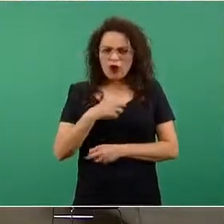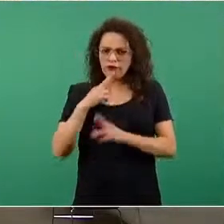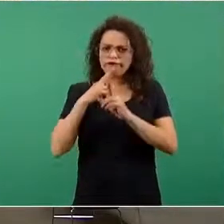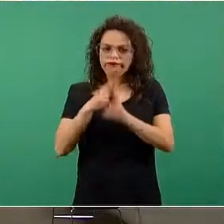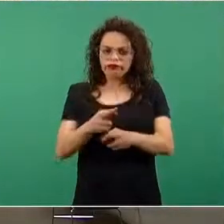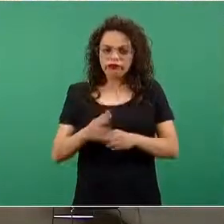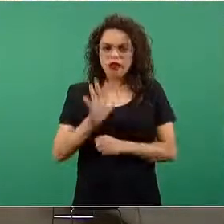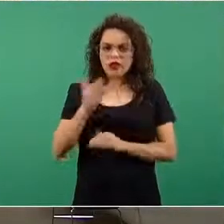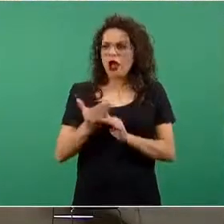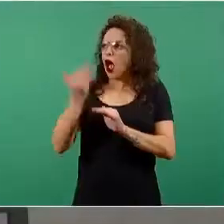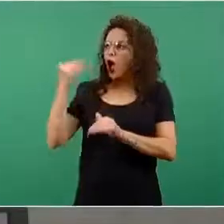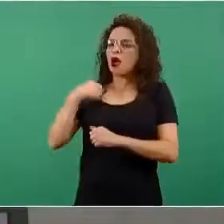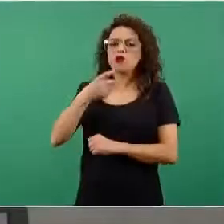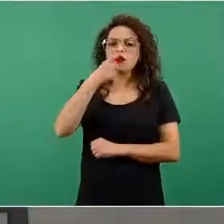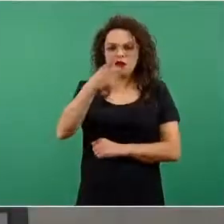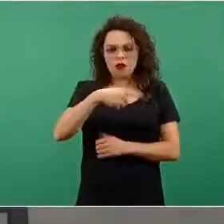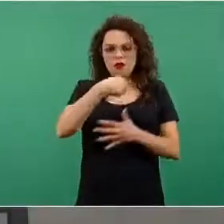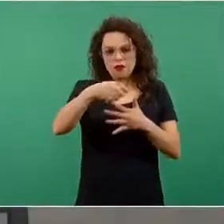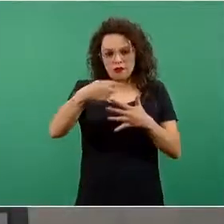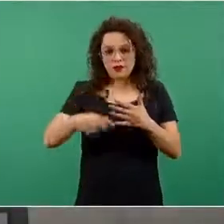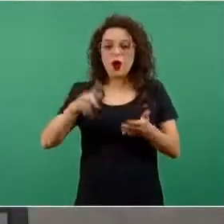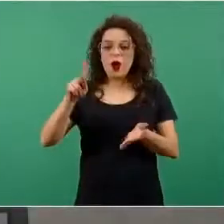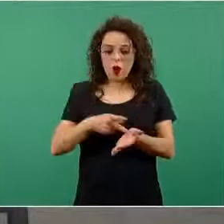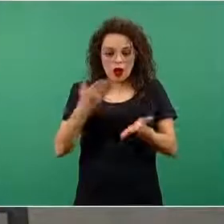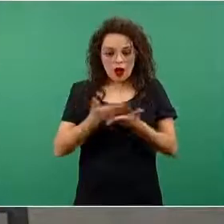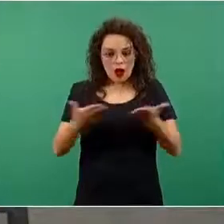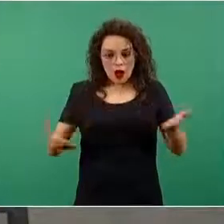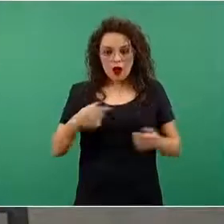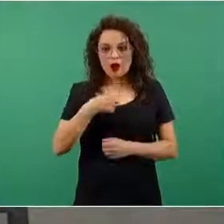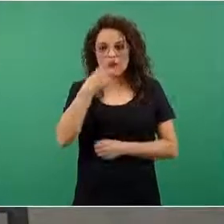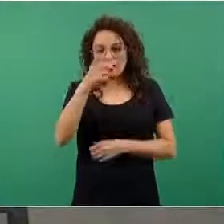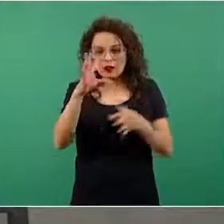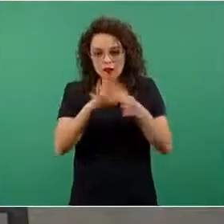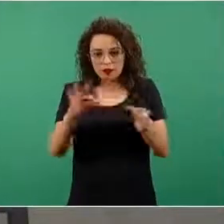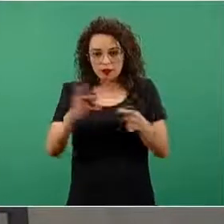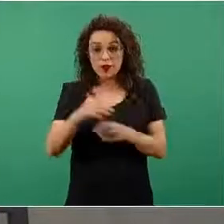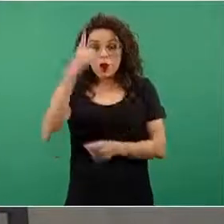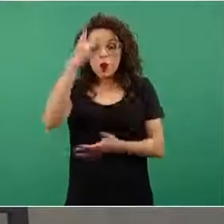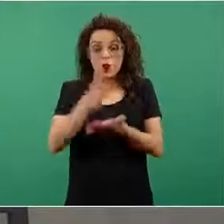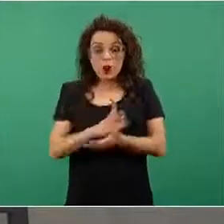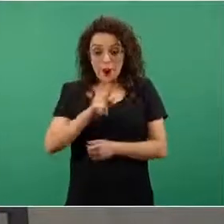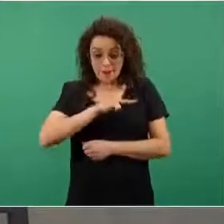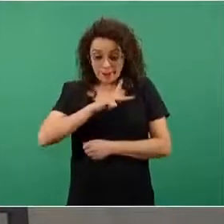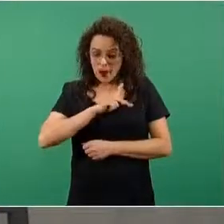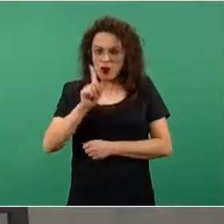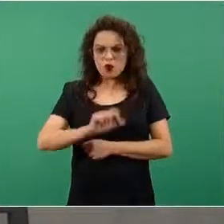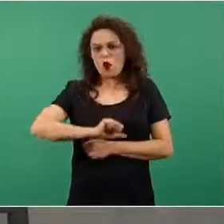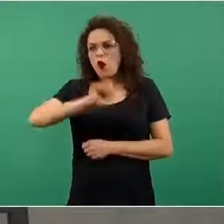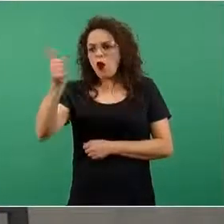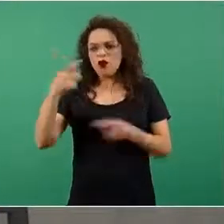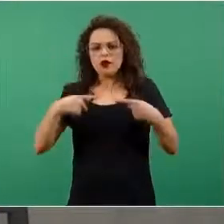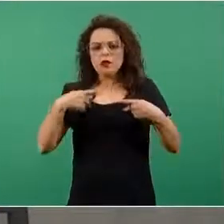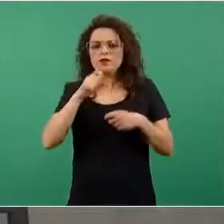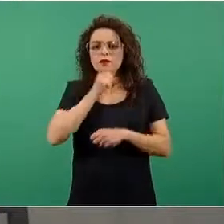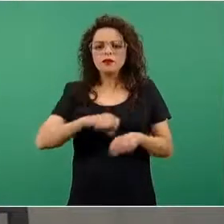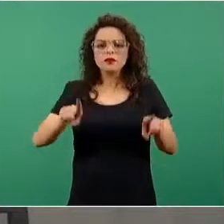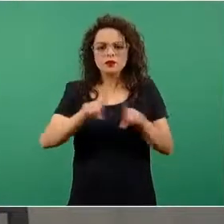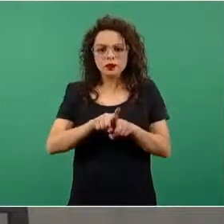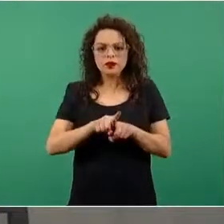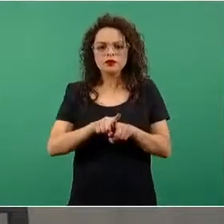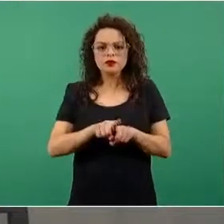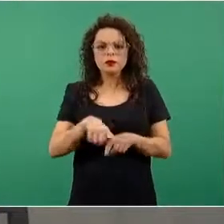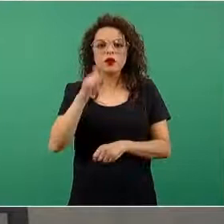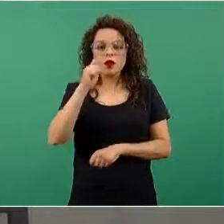en muchas otras ocasiones, y lo vuelvo a explicar, no solo sobre mi persona, sino sobre otras personas de la vida pública que han